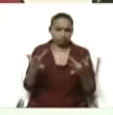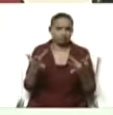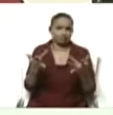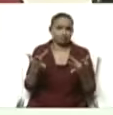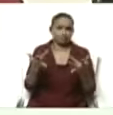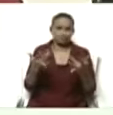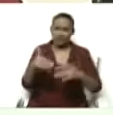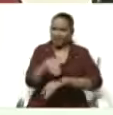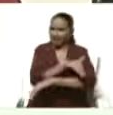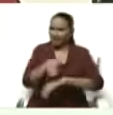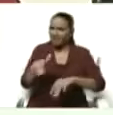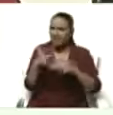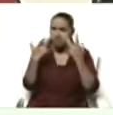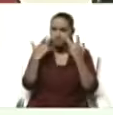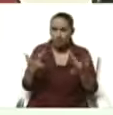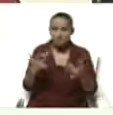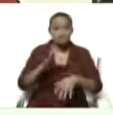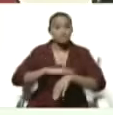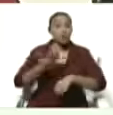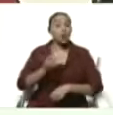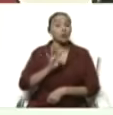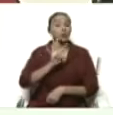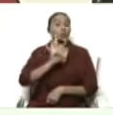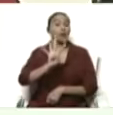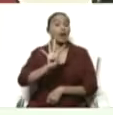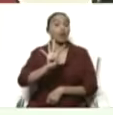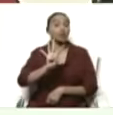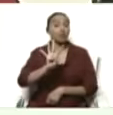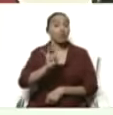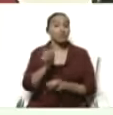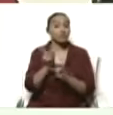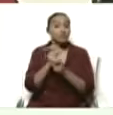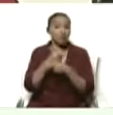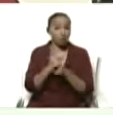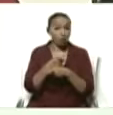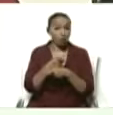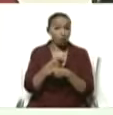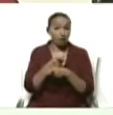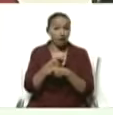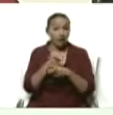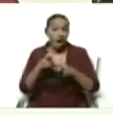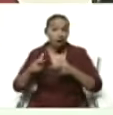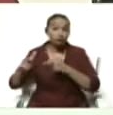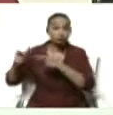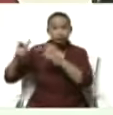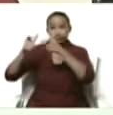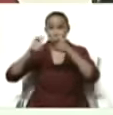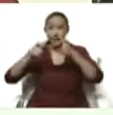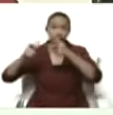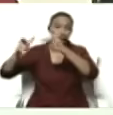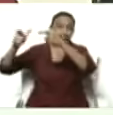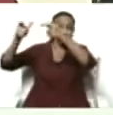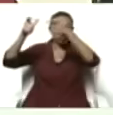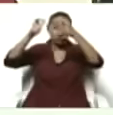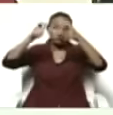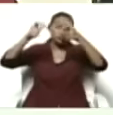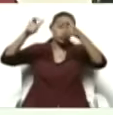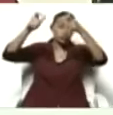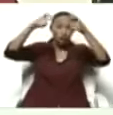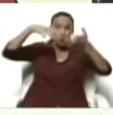que un 4 de agosto le explotaron al frente del presidente unos